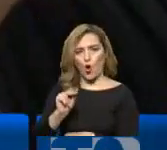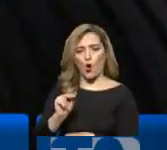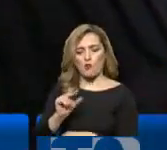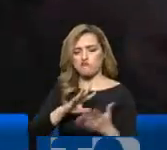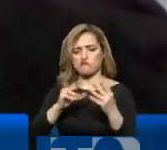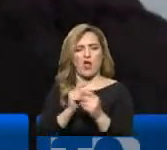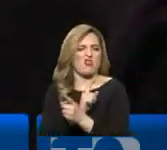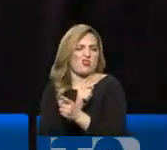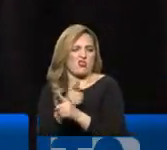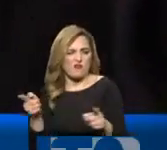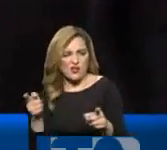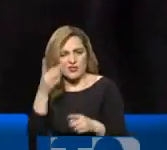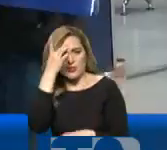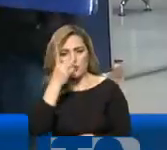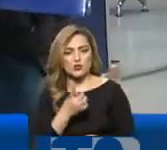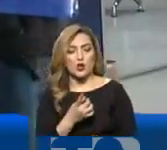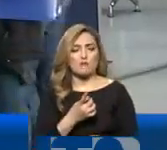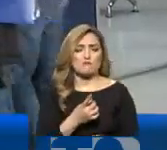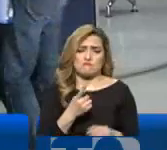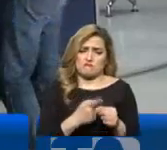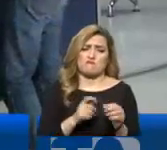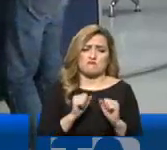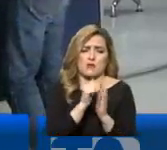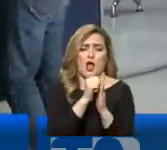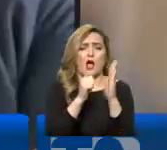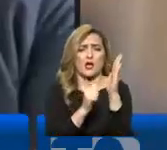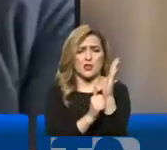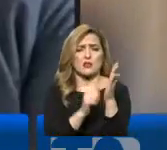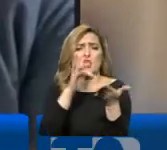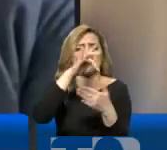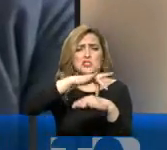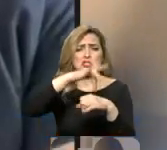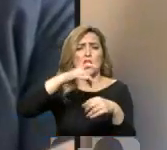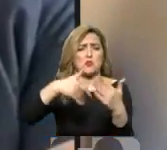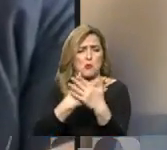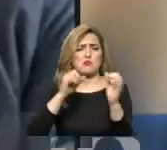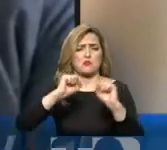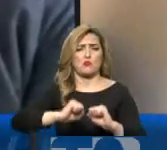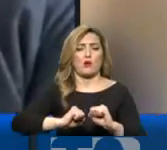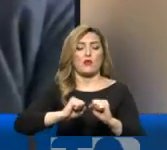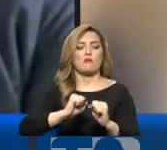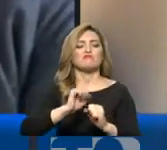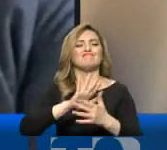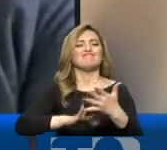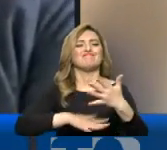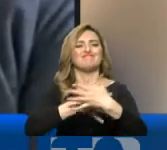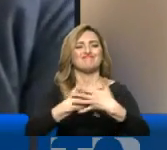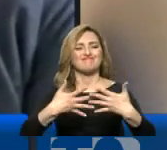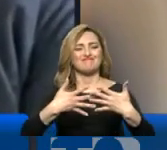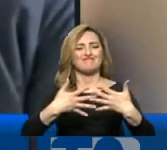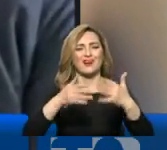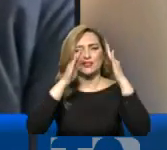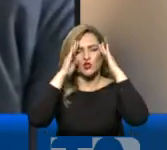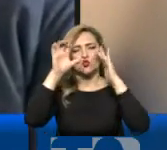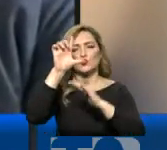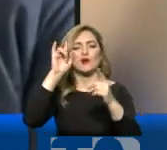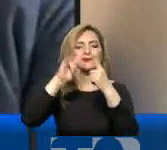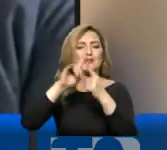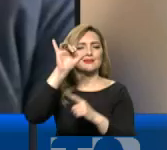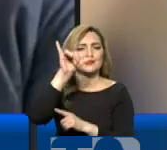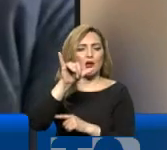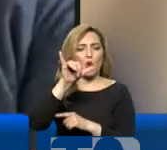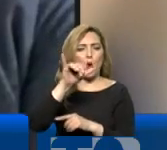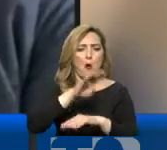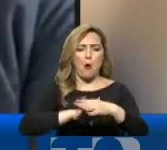de reagendar citas y realizar una recalendarización. La modificación de horarios también, atención de lunes a sábado e incluso se está